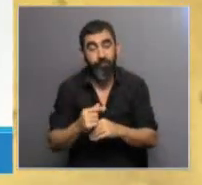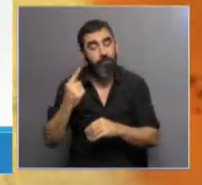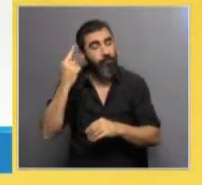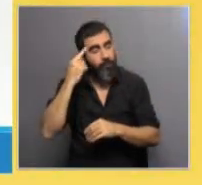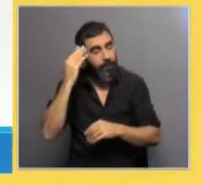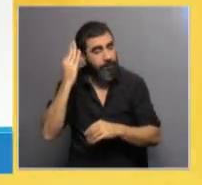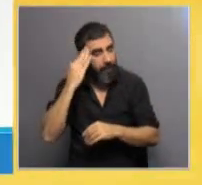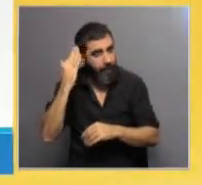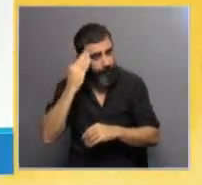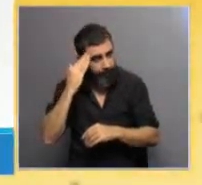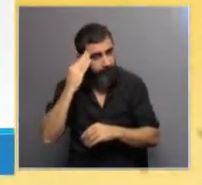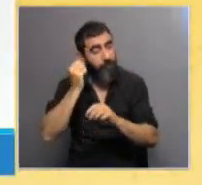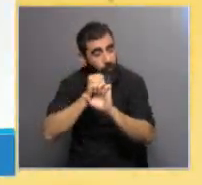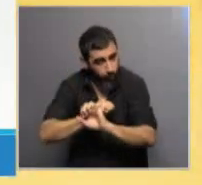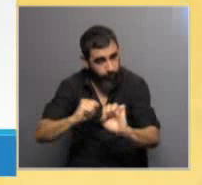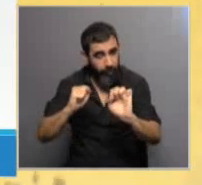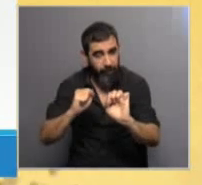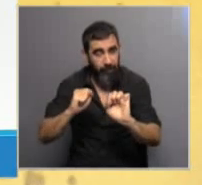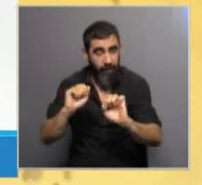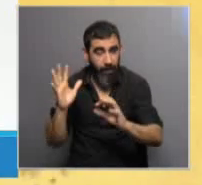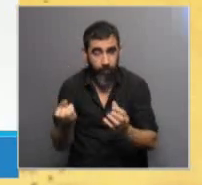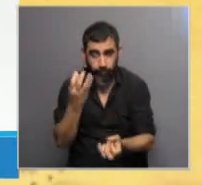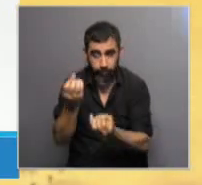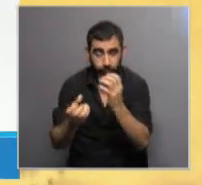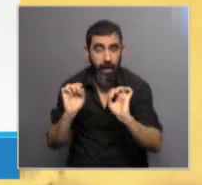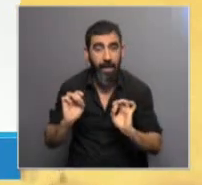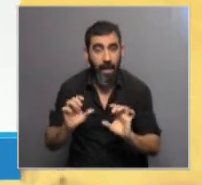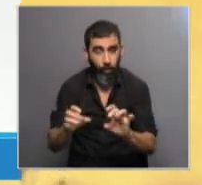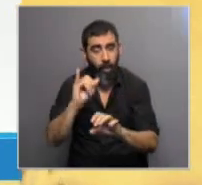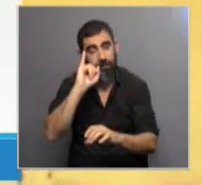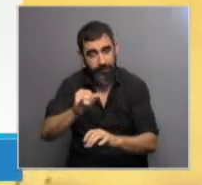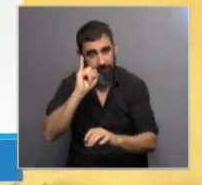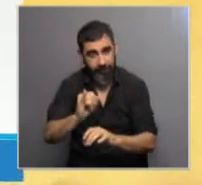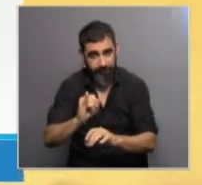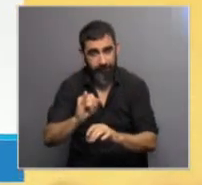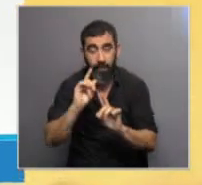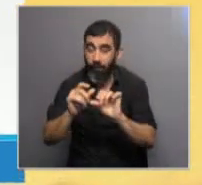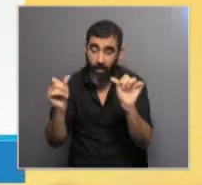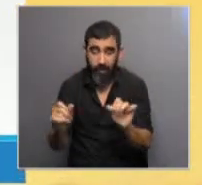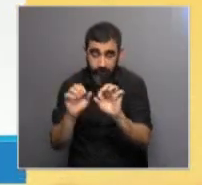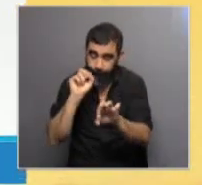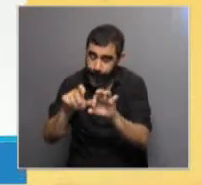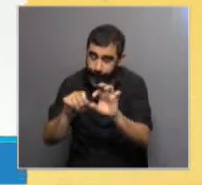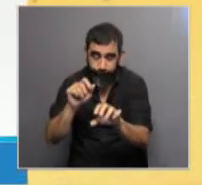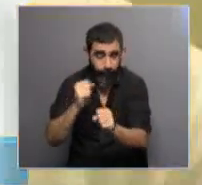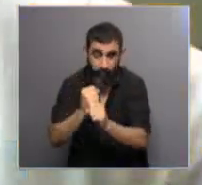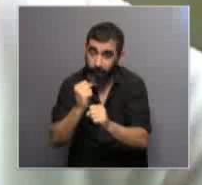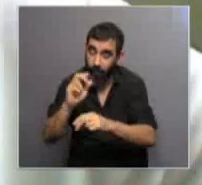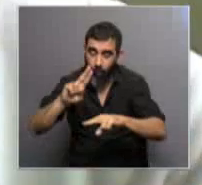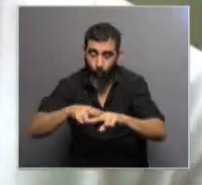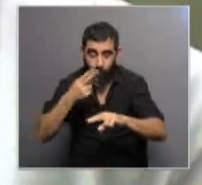de permitir e implantar la vegetación nativa porque a esa altura hay que implantar la y hacer trabajo de reconstrucción